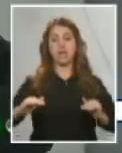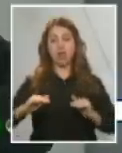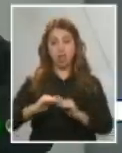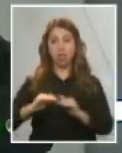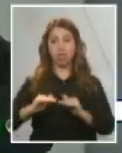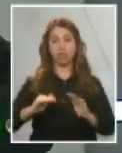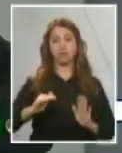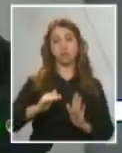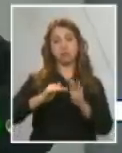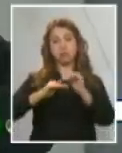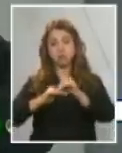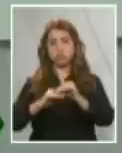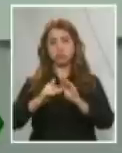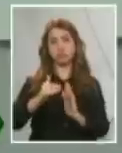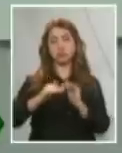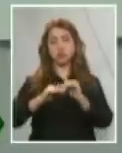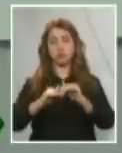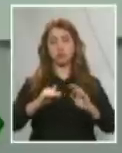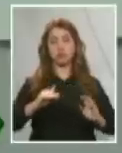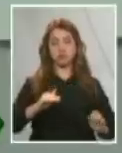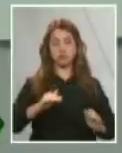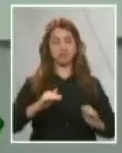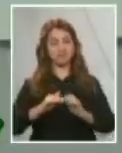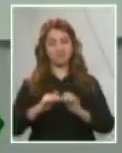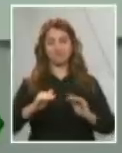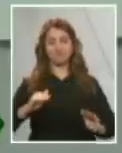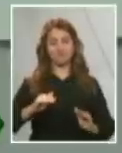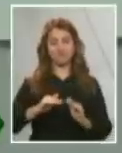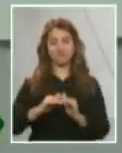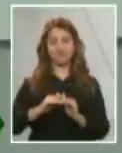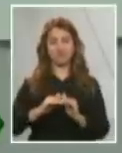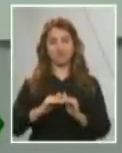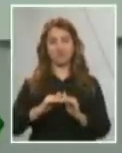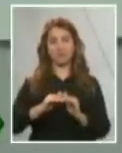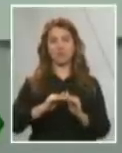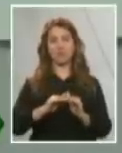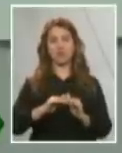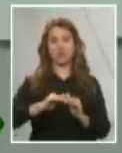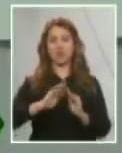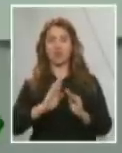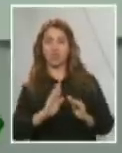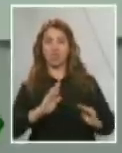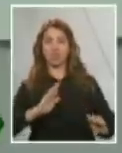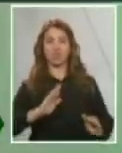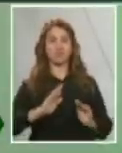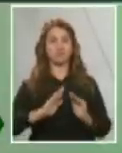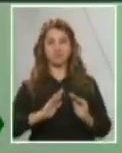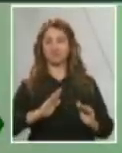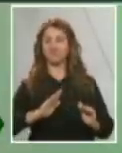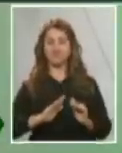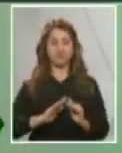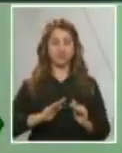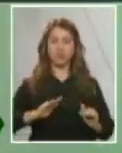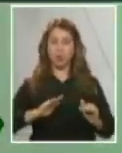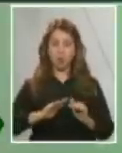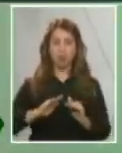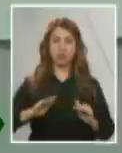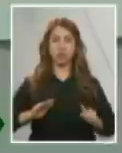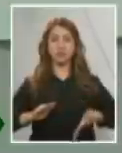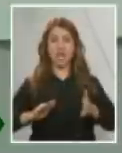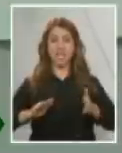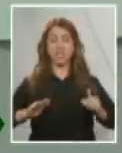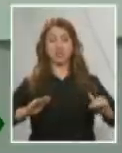está con la subida, uh-huh, pero está muy inclinada. No da el ángulo. No, al